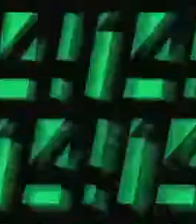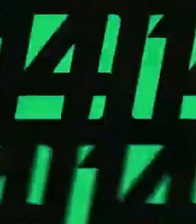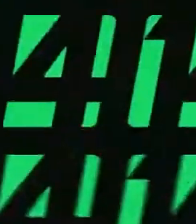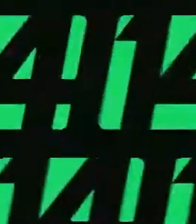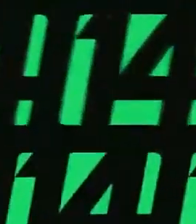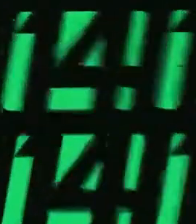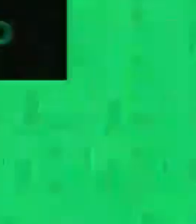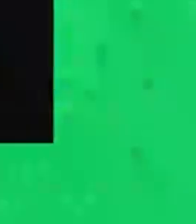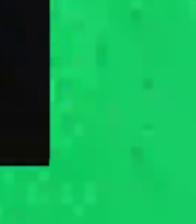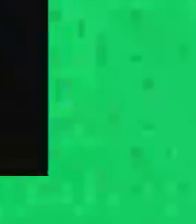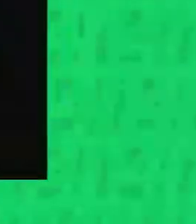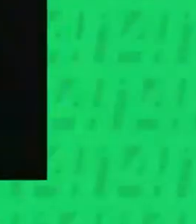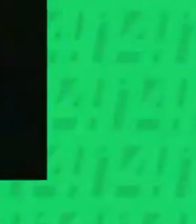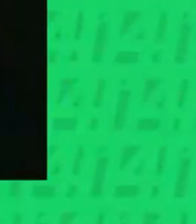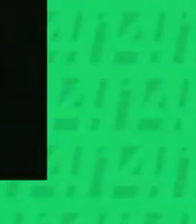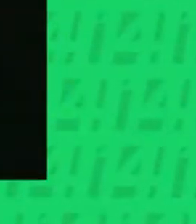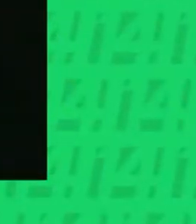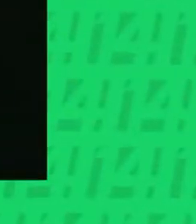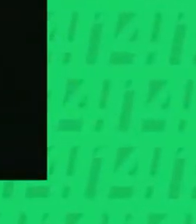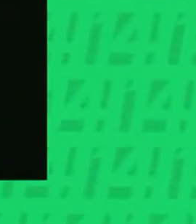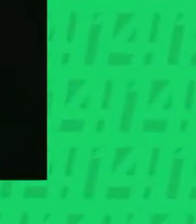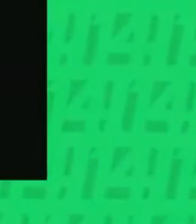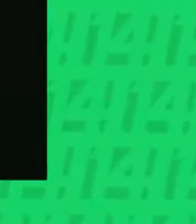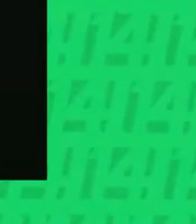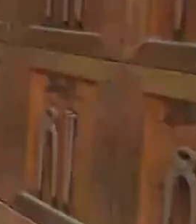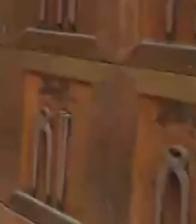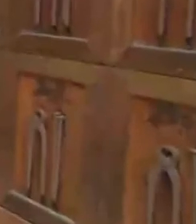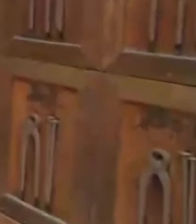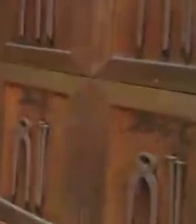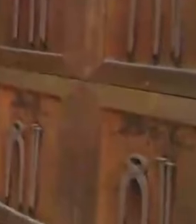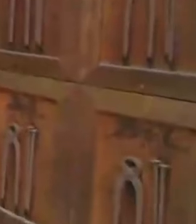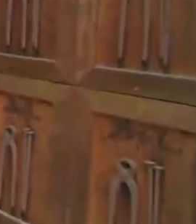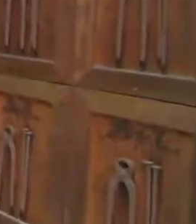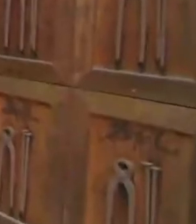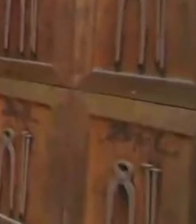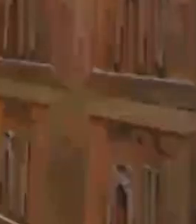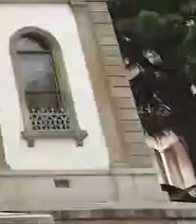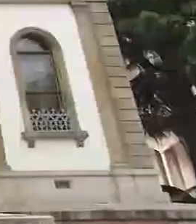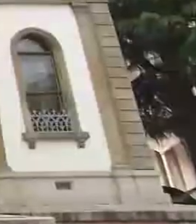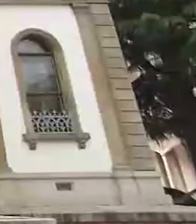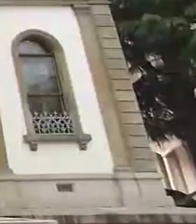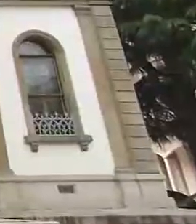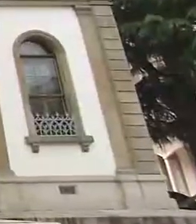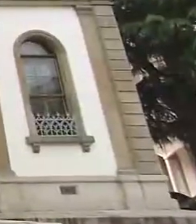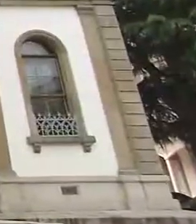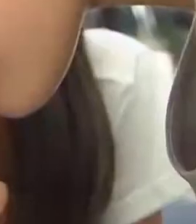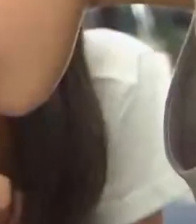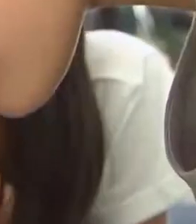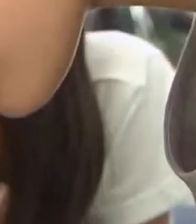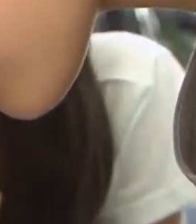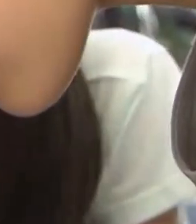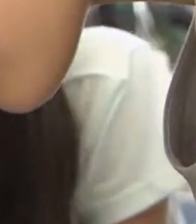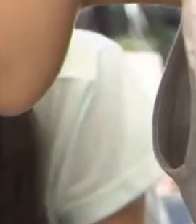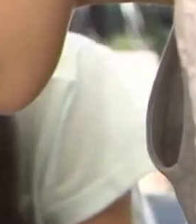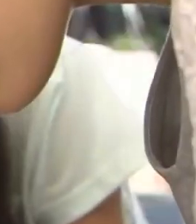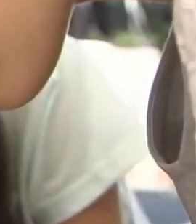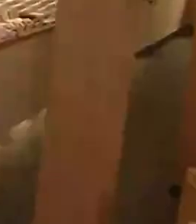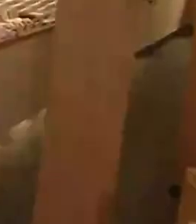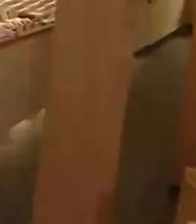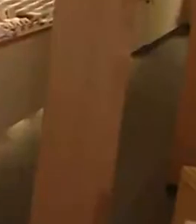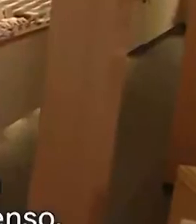estamal. Comidas con festejo. Después de 1200 años, Kyoto no para de innovar e